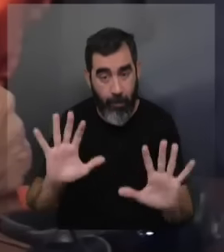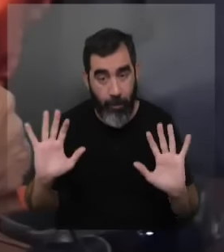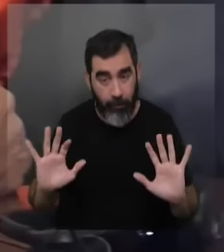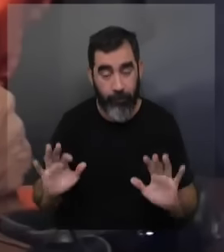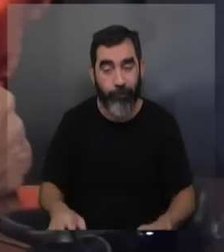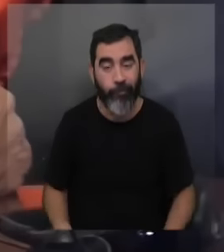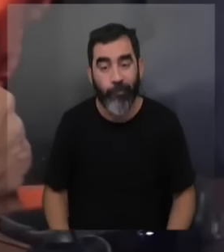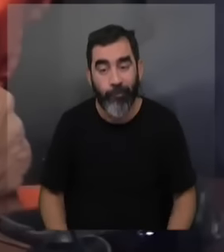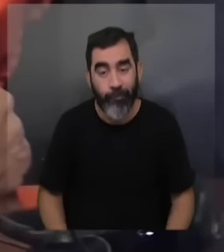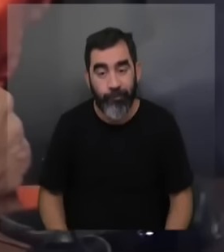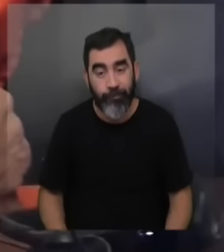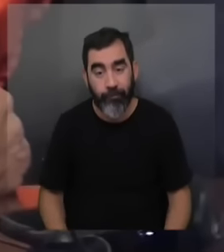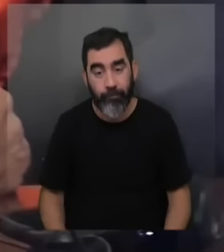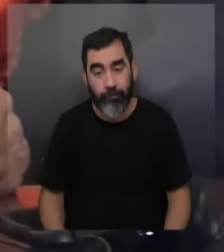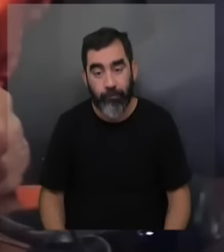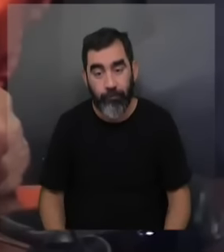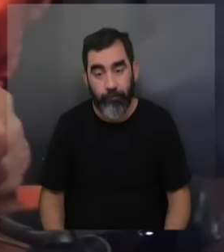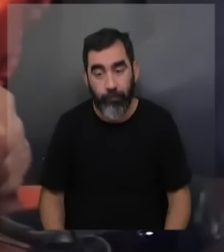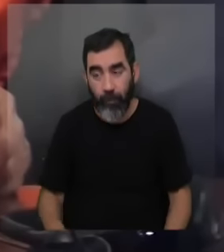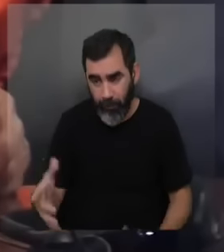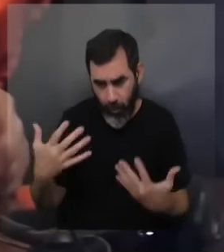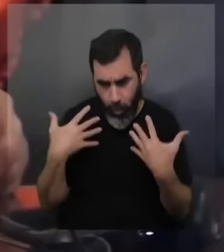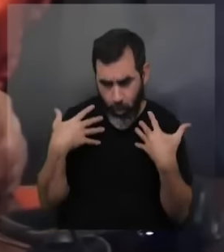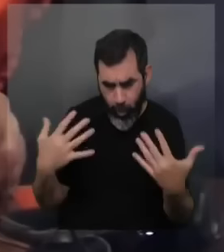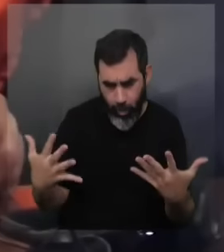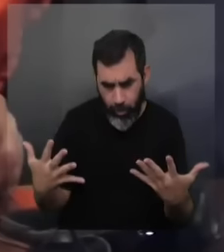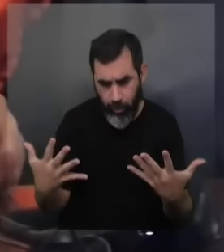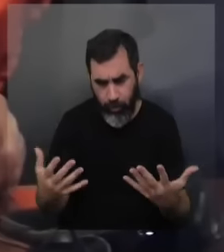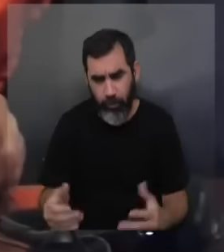desastre es totalmente posible